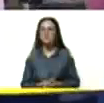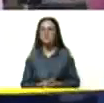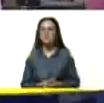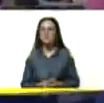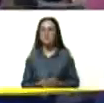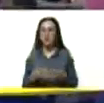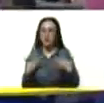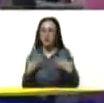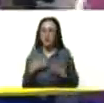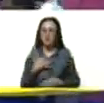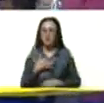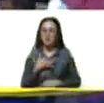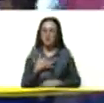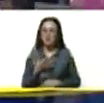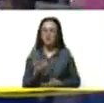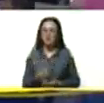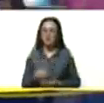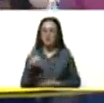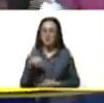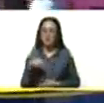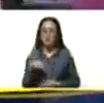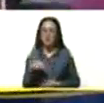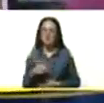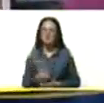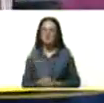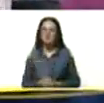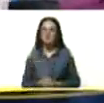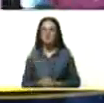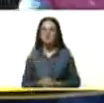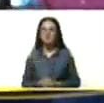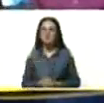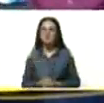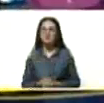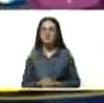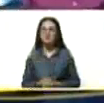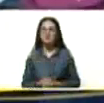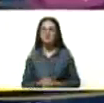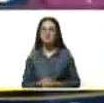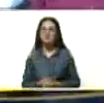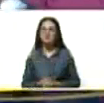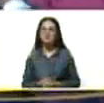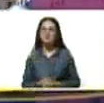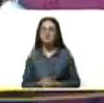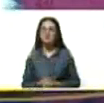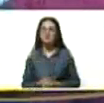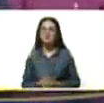Contento, presidente, contento. Hoy en día somos más racionales con lo que estamos viendo. O sea,